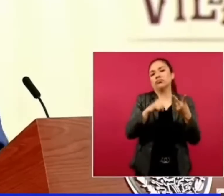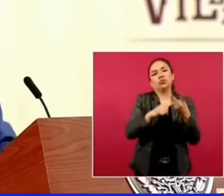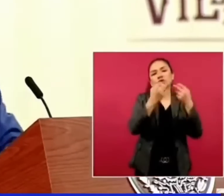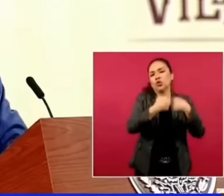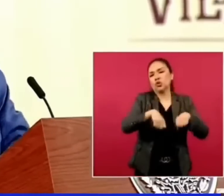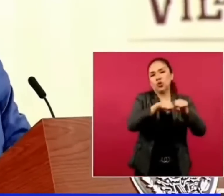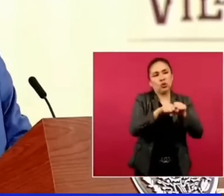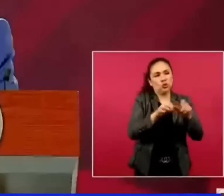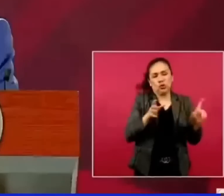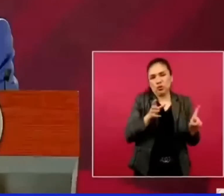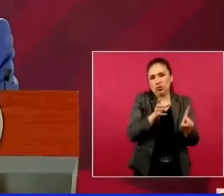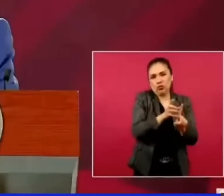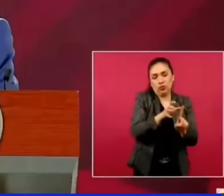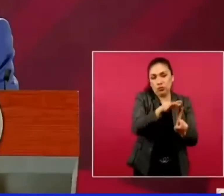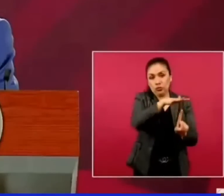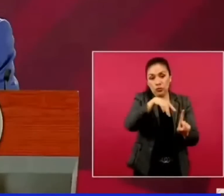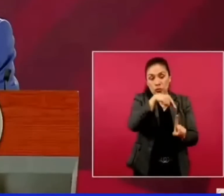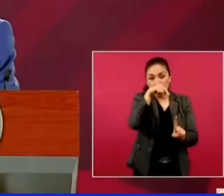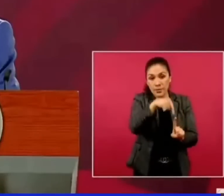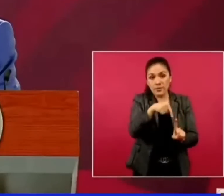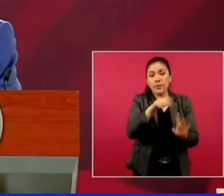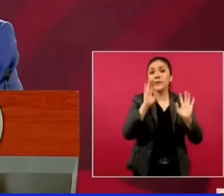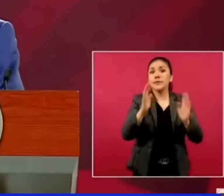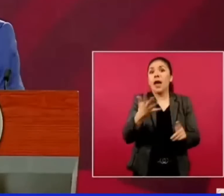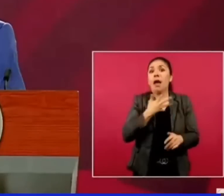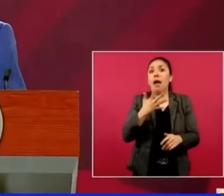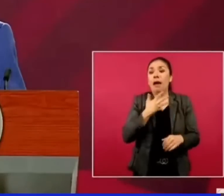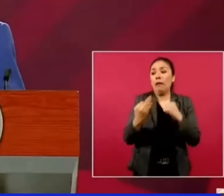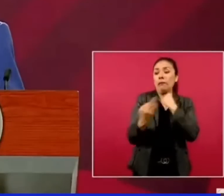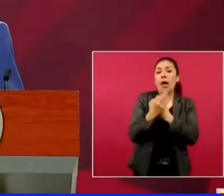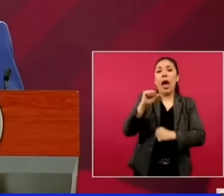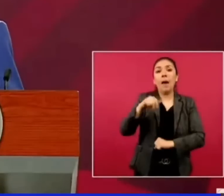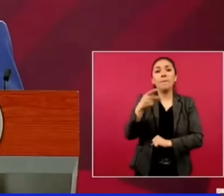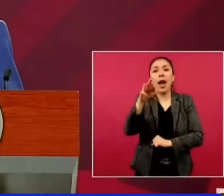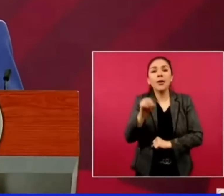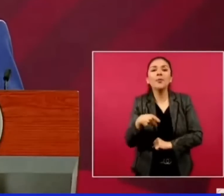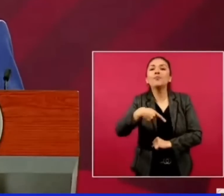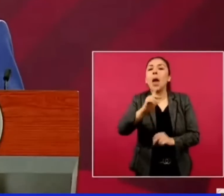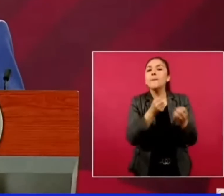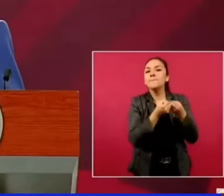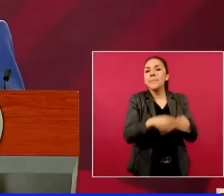socios se ampararon y perdieron